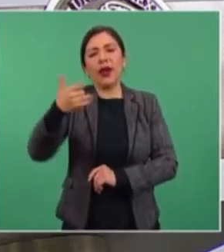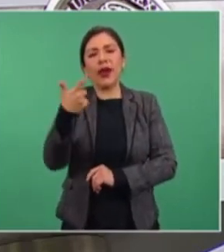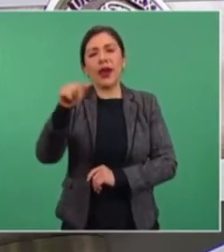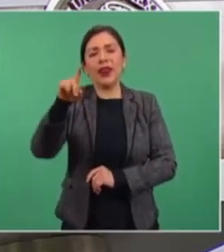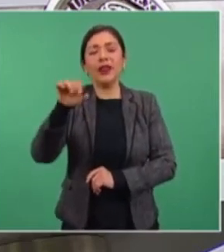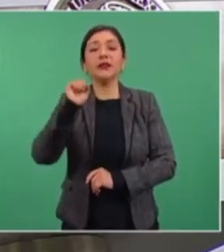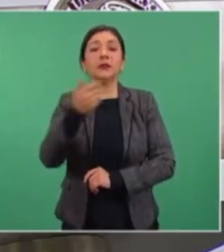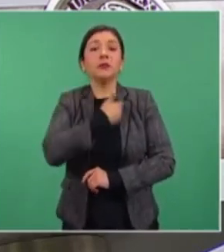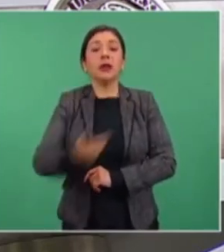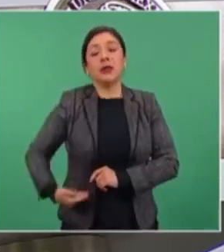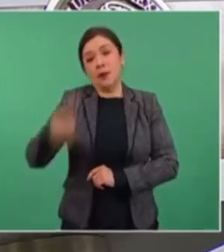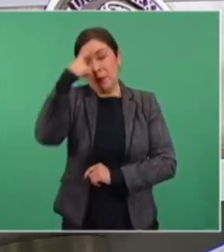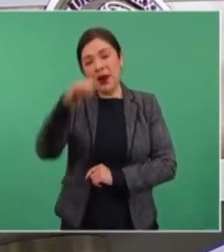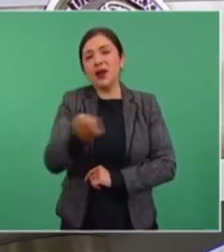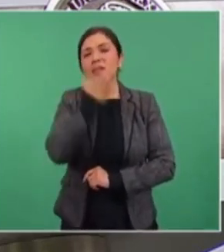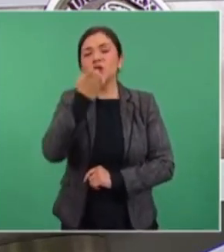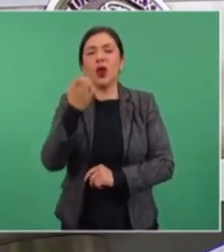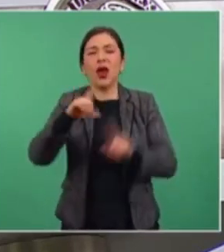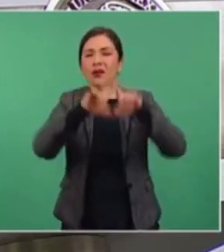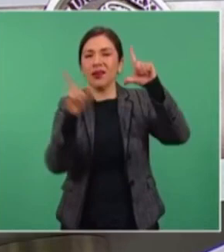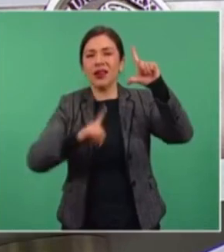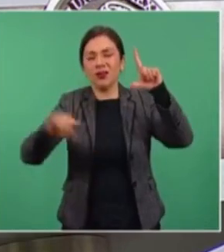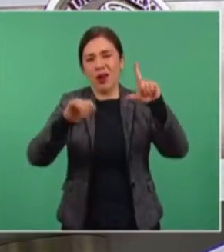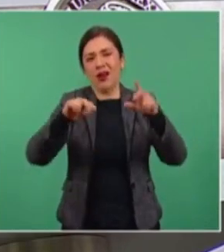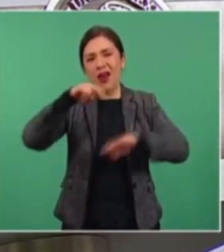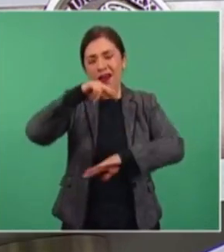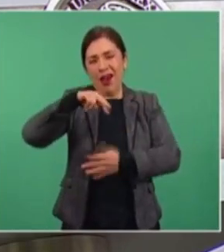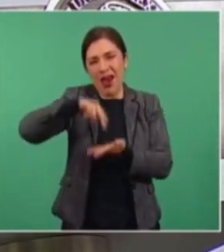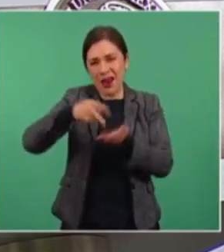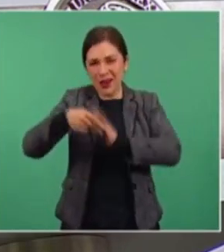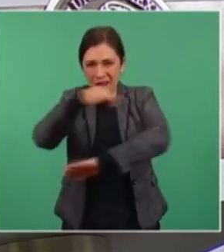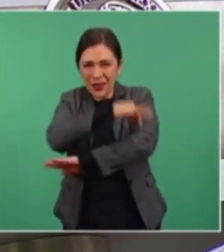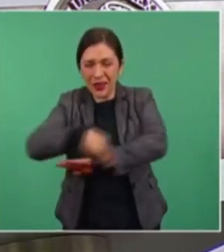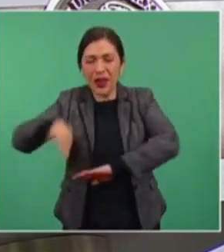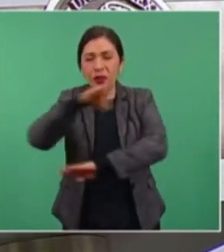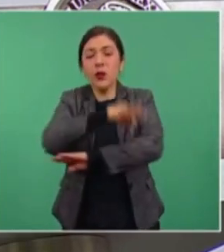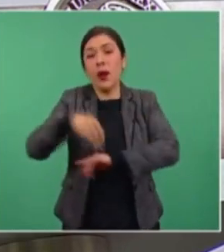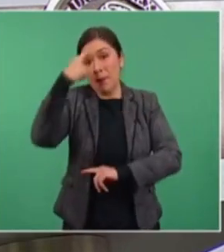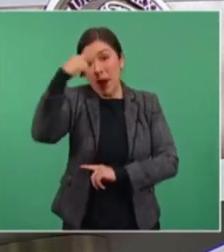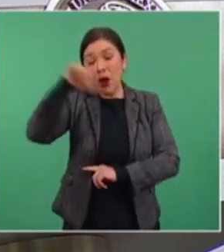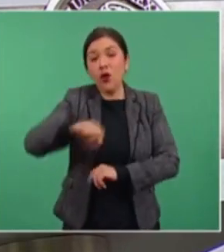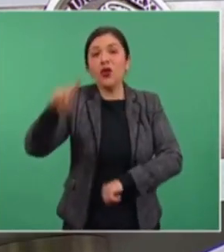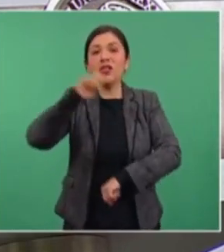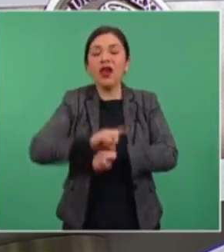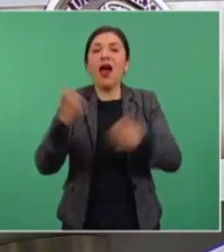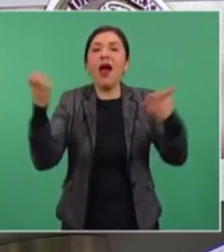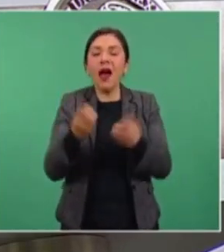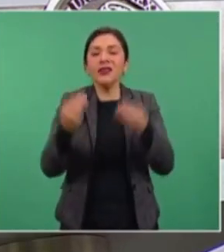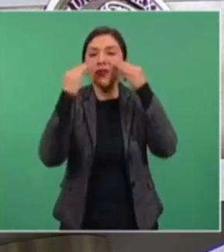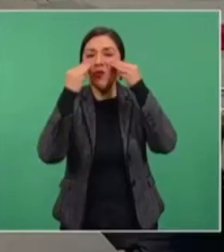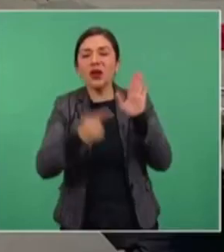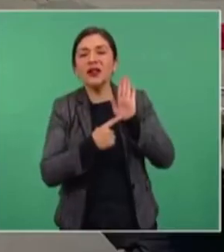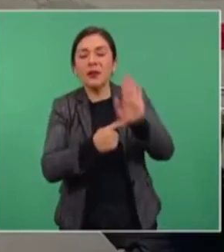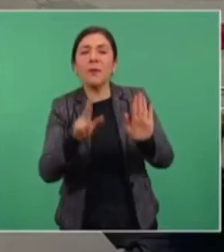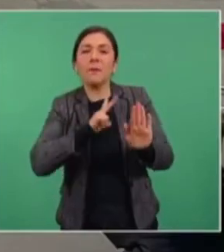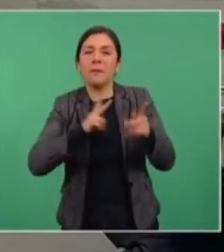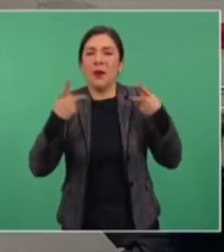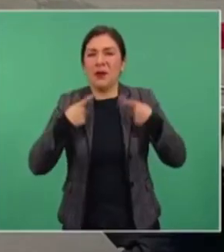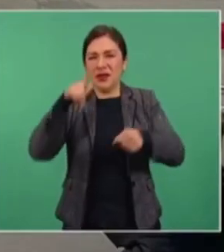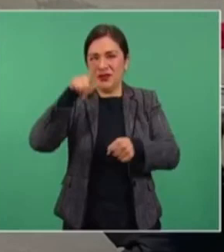Academia Nacional de Arquitectura, el mostrar la presentación y semblanza que me